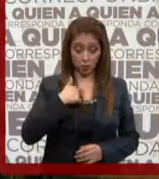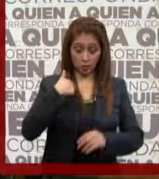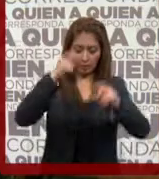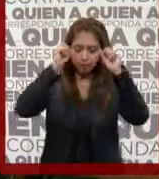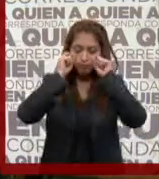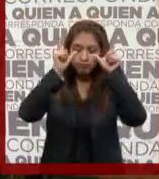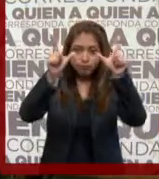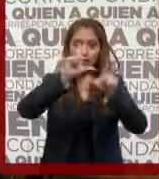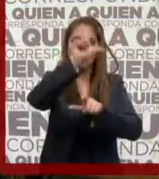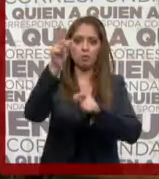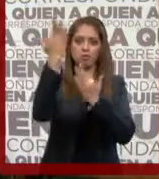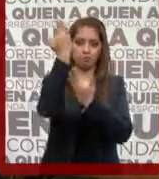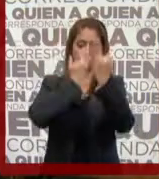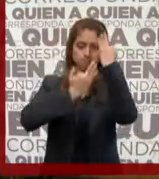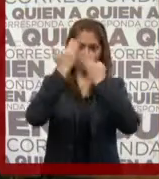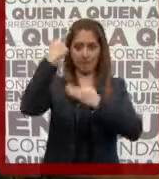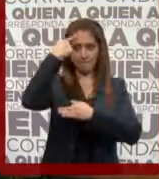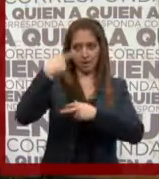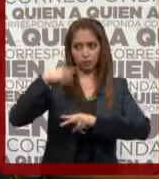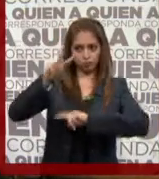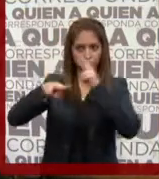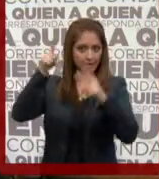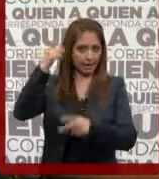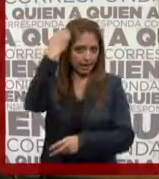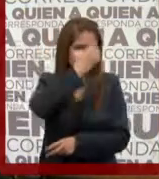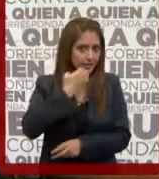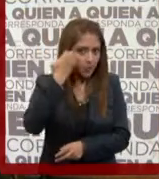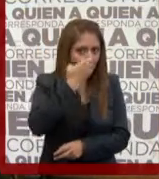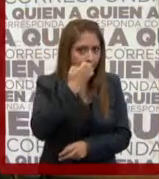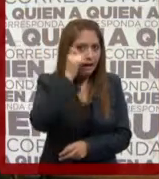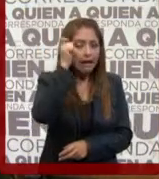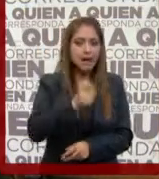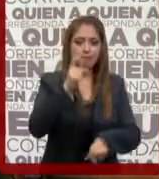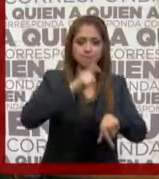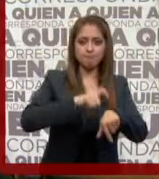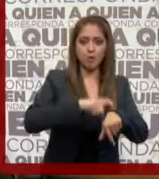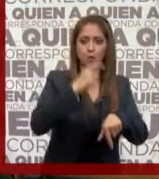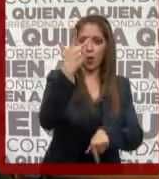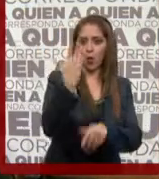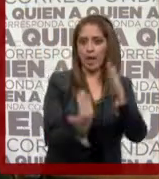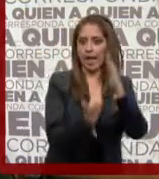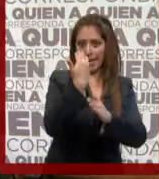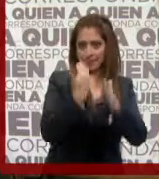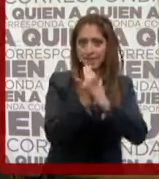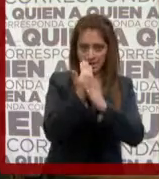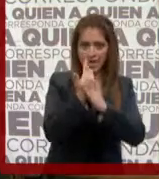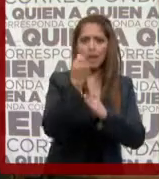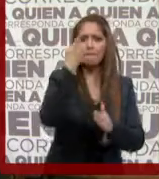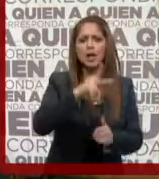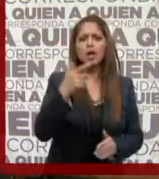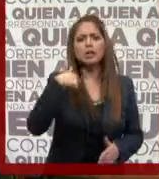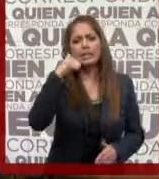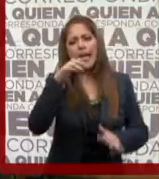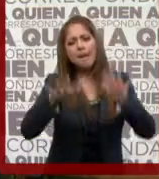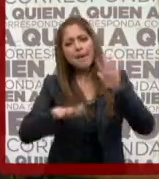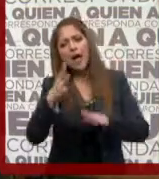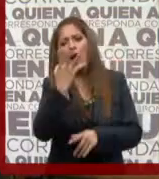para irme a la escuela, que son a partir de las 8 de la mañana, pero llego siempre a las